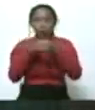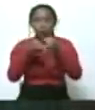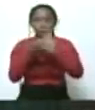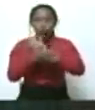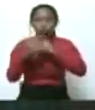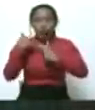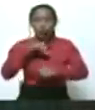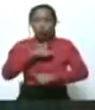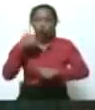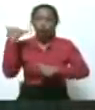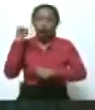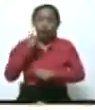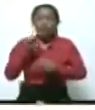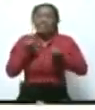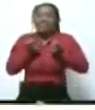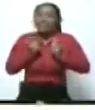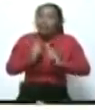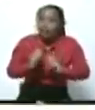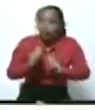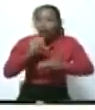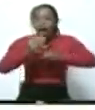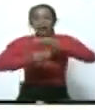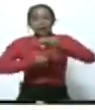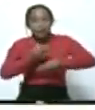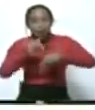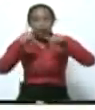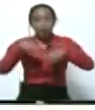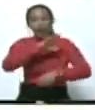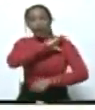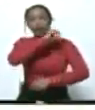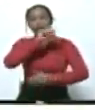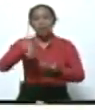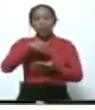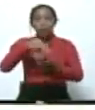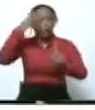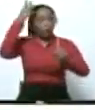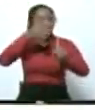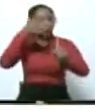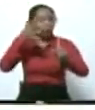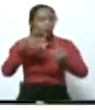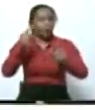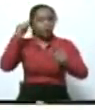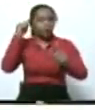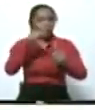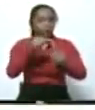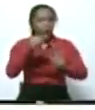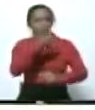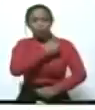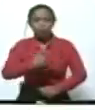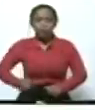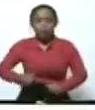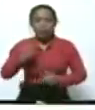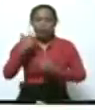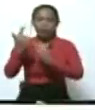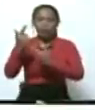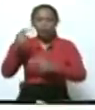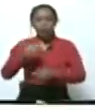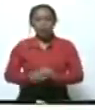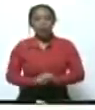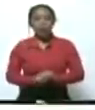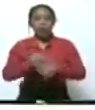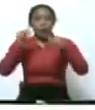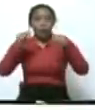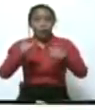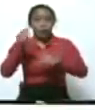estamos intentando desde aquí, desde la Dirección Nacional, por instrucciones precisas del compañero presidente, que este